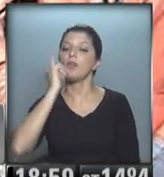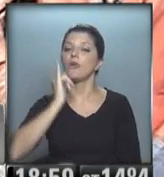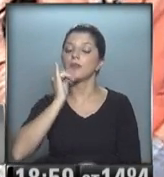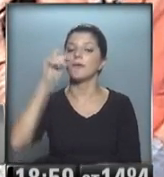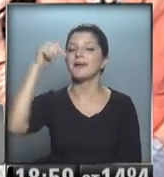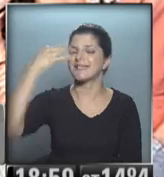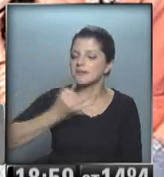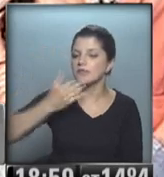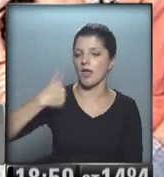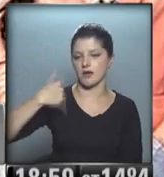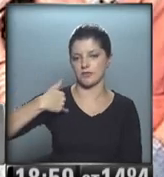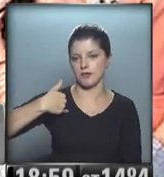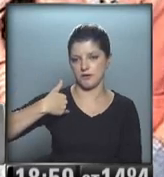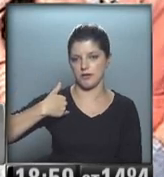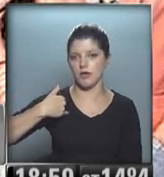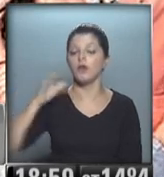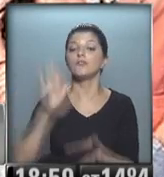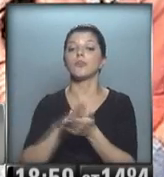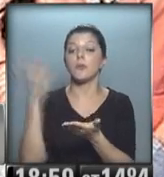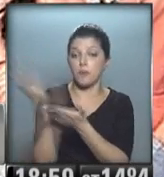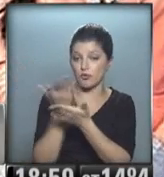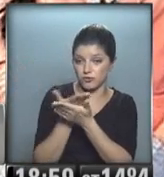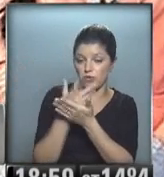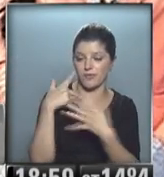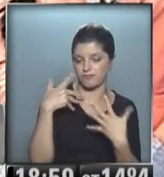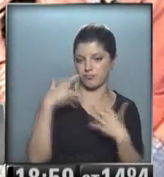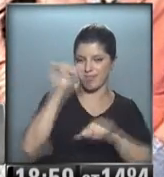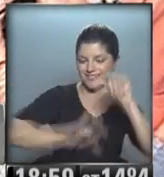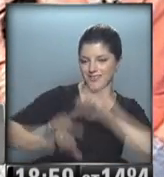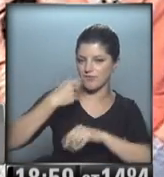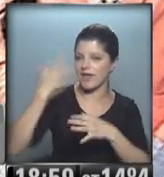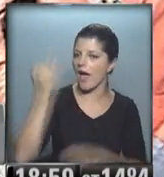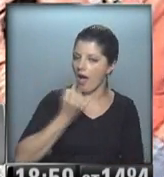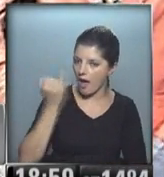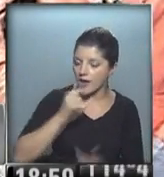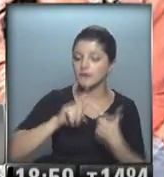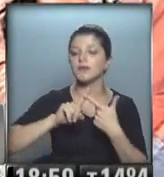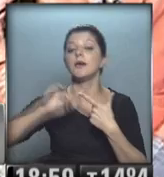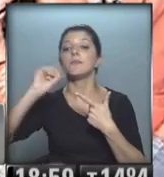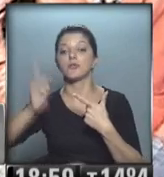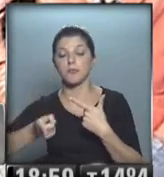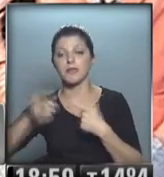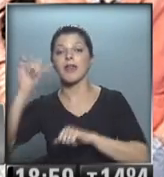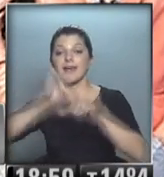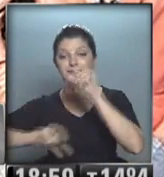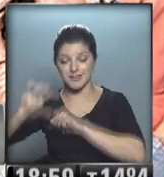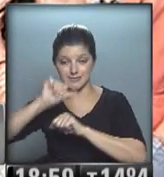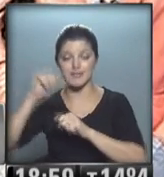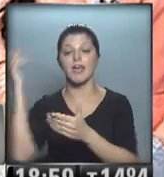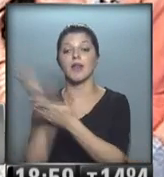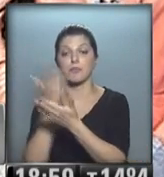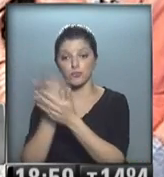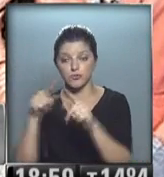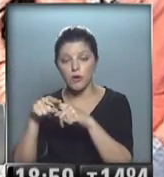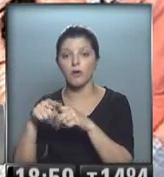una muy buena eficiencia en cuanto a la producción de conocimientos científicos y una muy buena eficiencia en el acoplamiento entre la ciencia y la producción, la